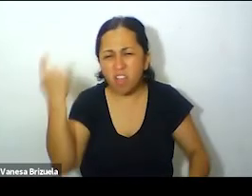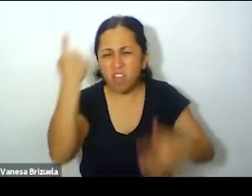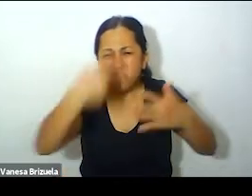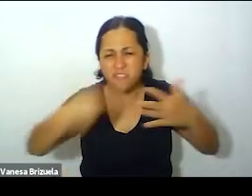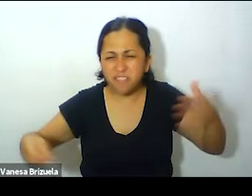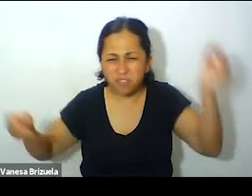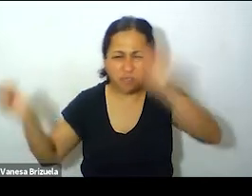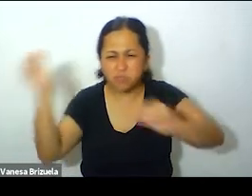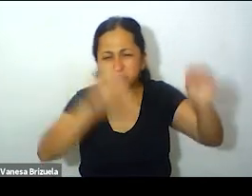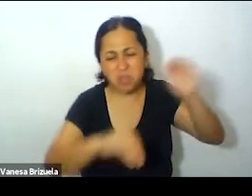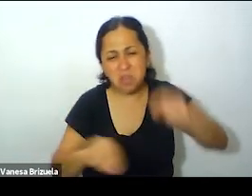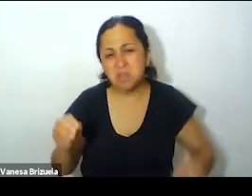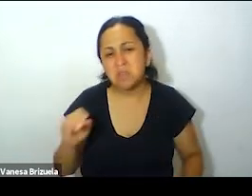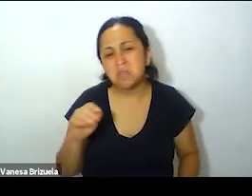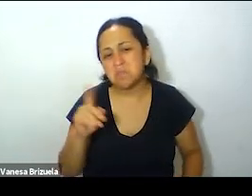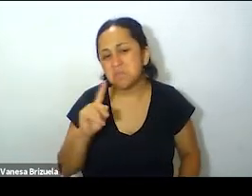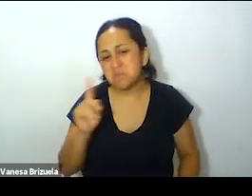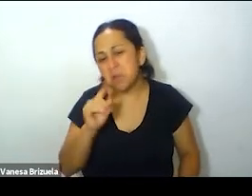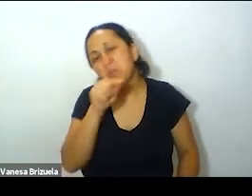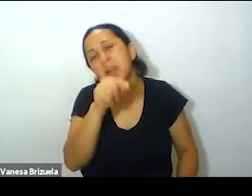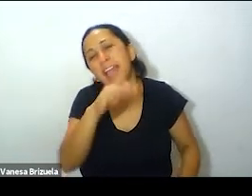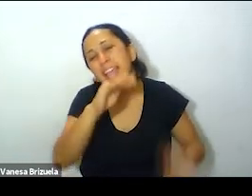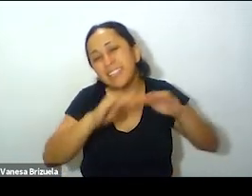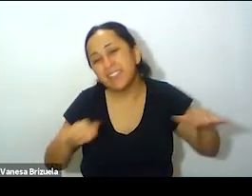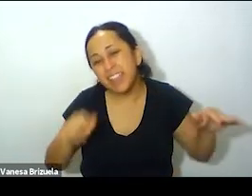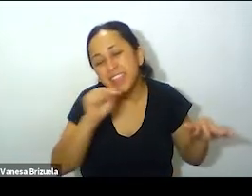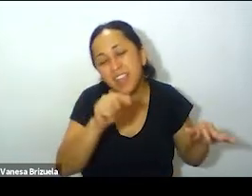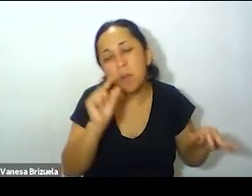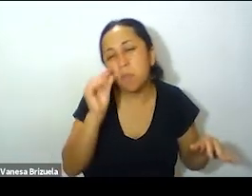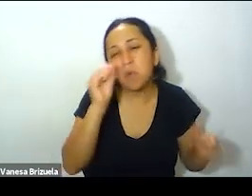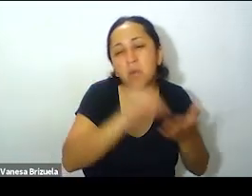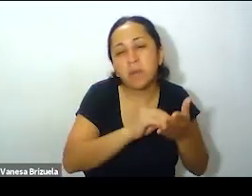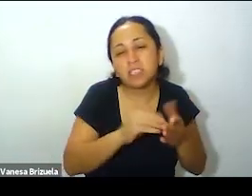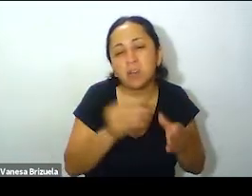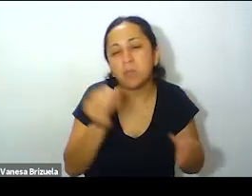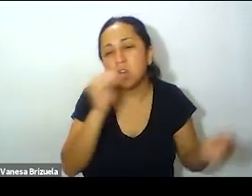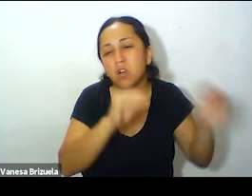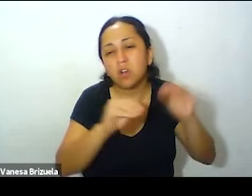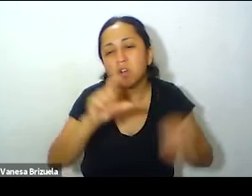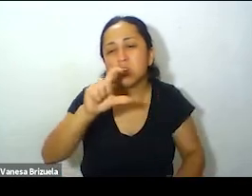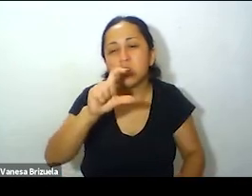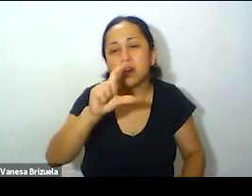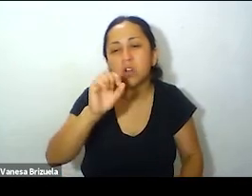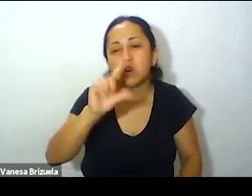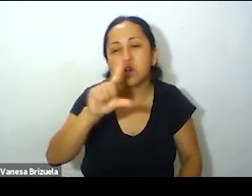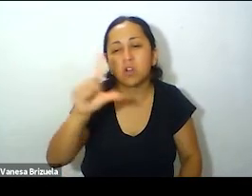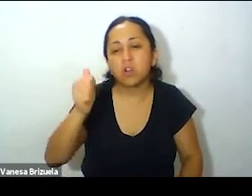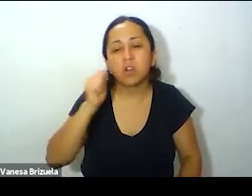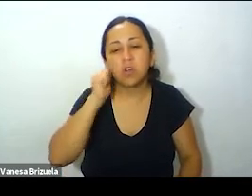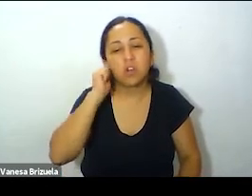colores tampoco. Por ahí más tiene también como una onda muy collage,